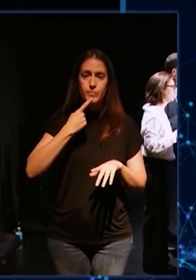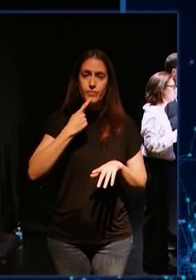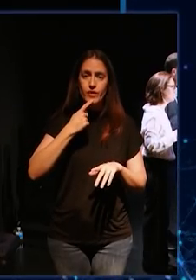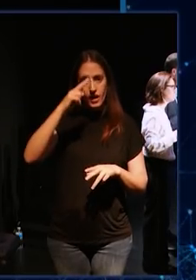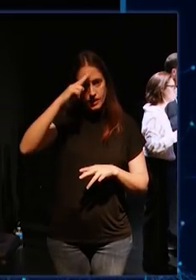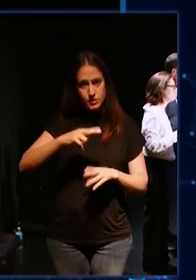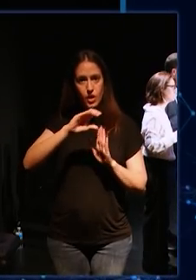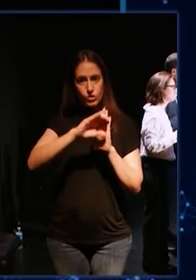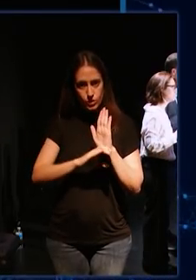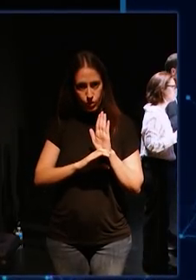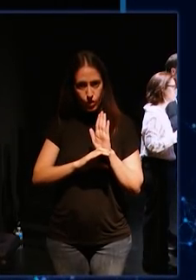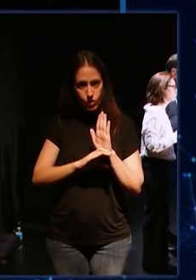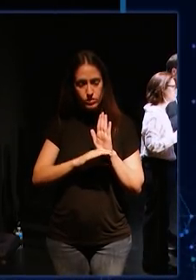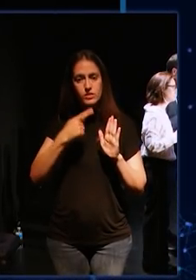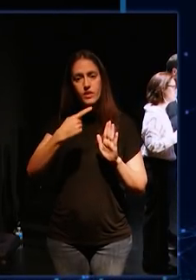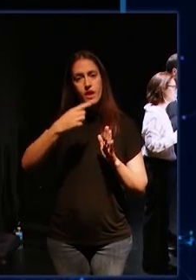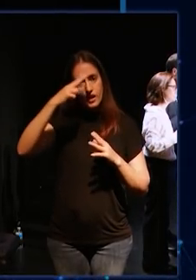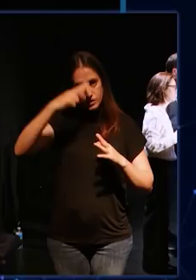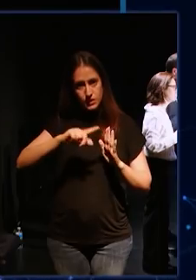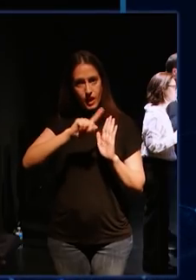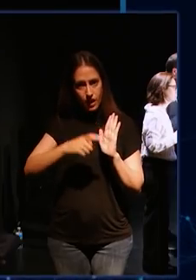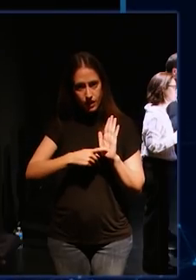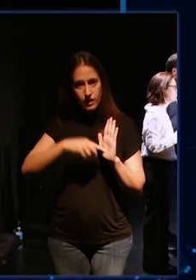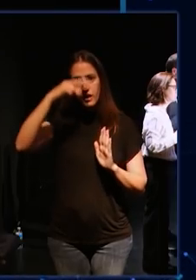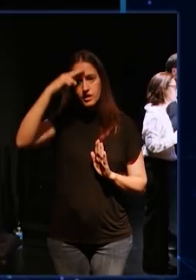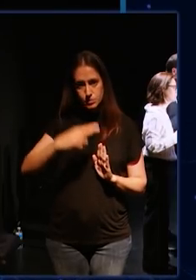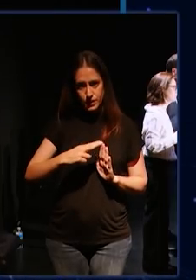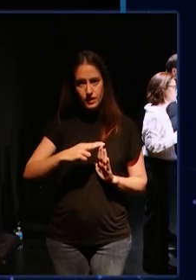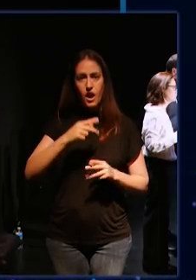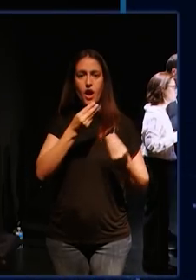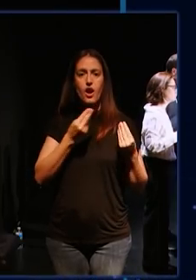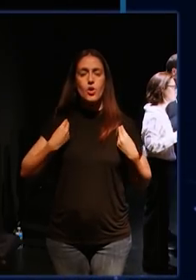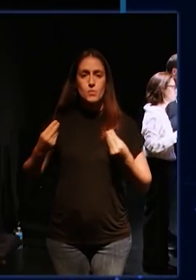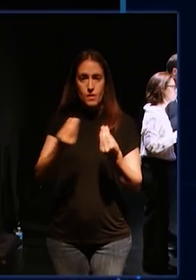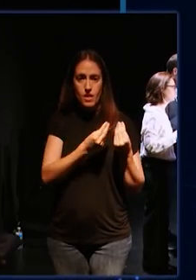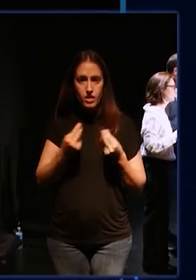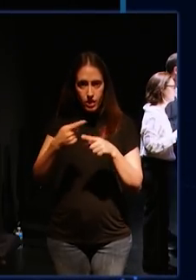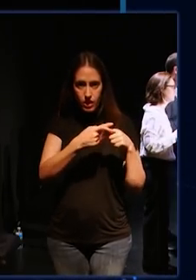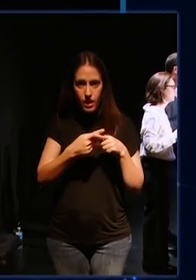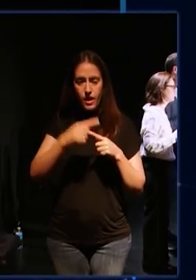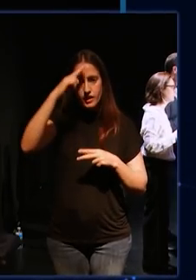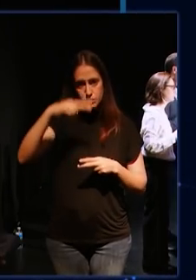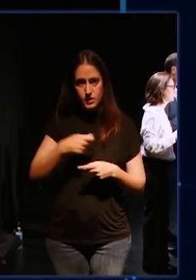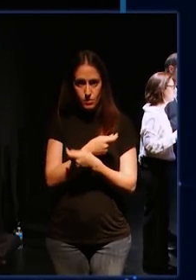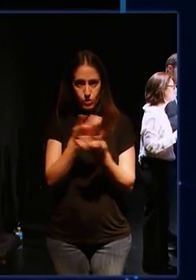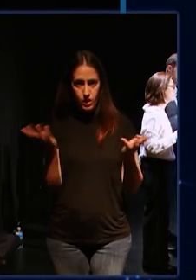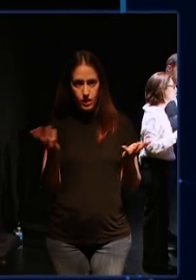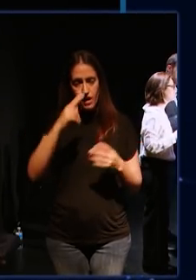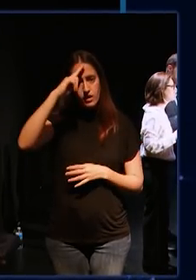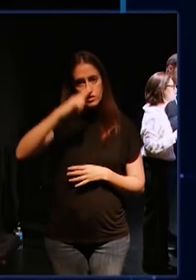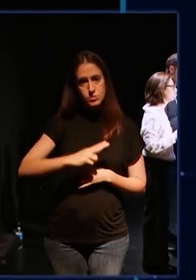la Constitución, que se respeten las leyes, que se respete la convivencia, que se respete la pluralidad, que se